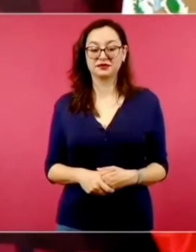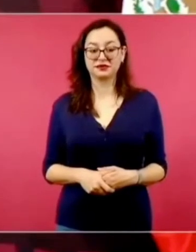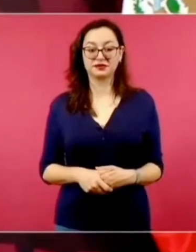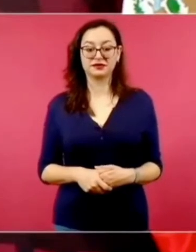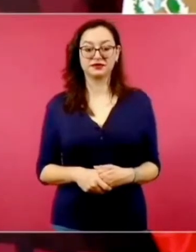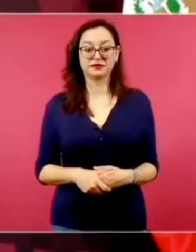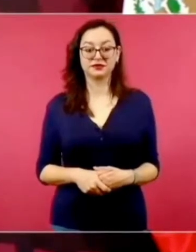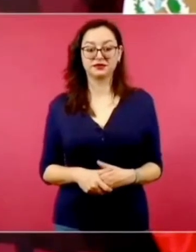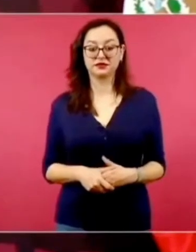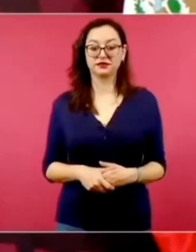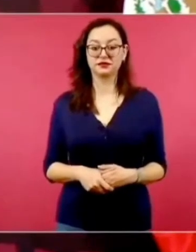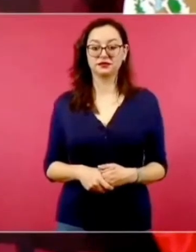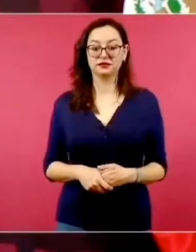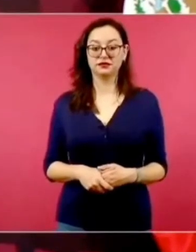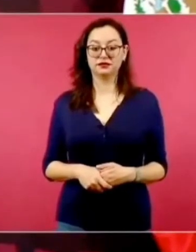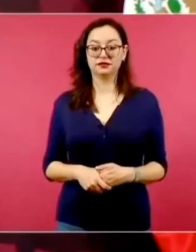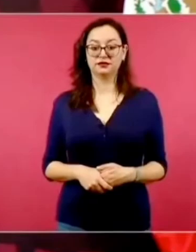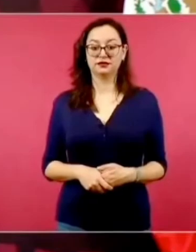Aunque